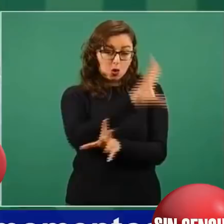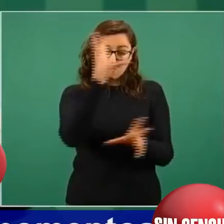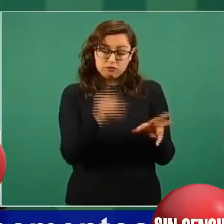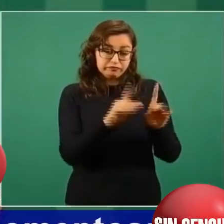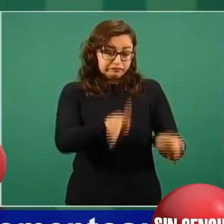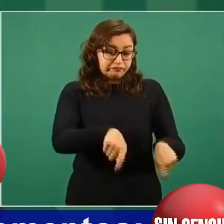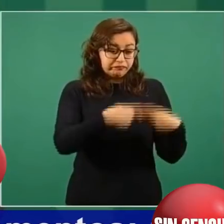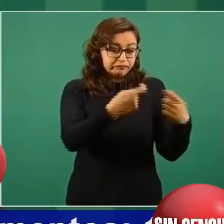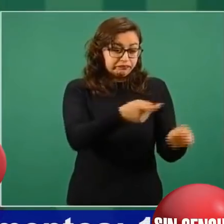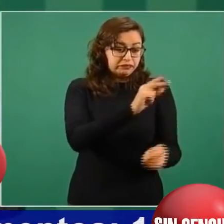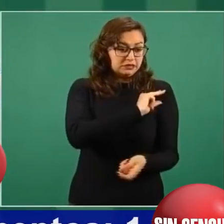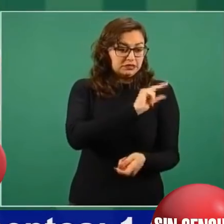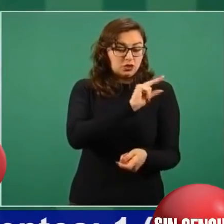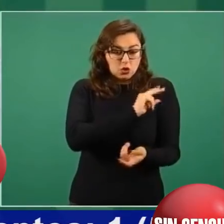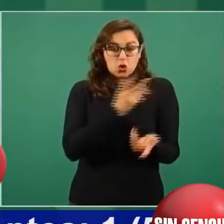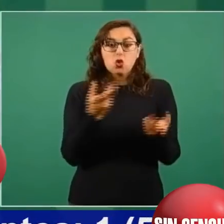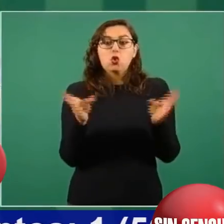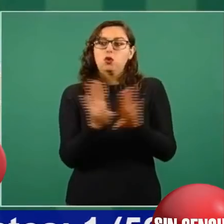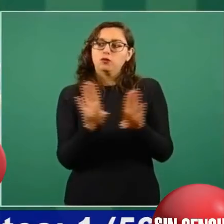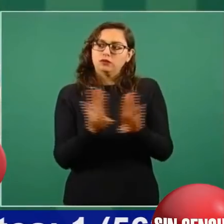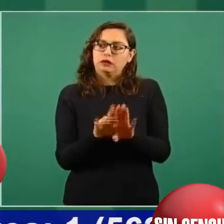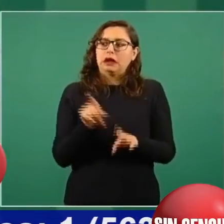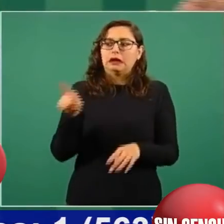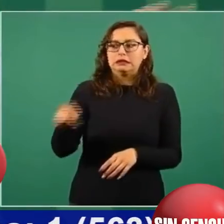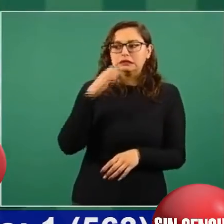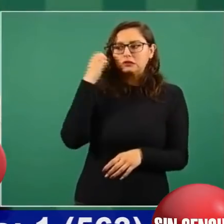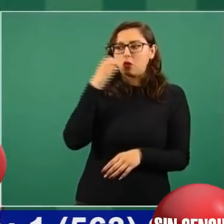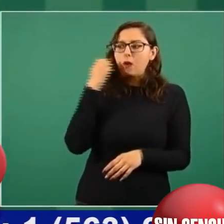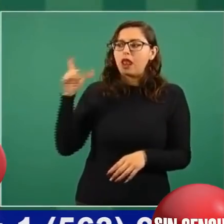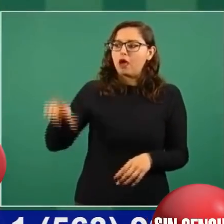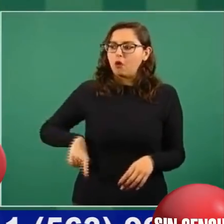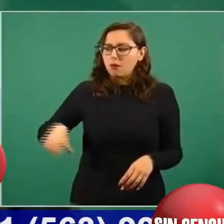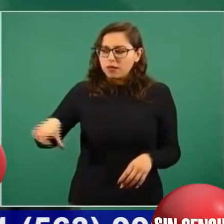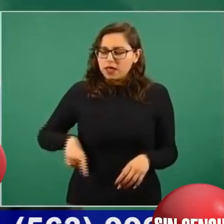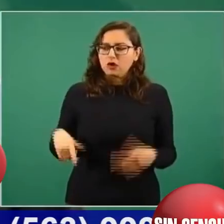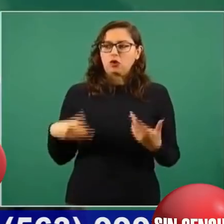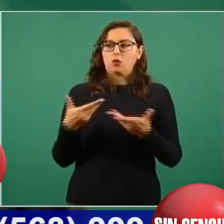pública. Y esto incluía descalificar